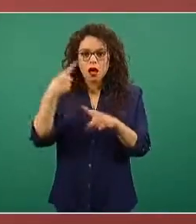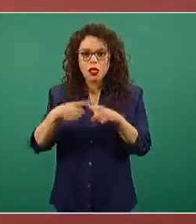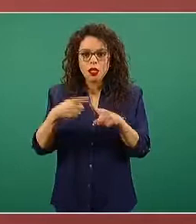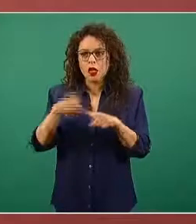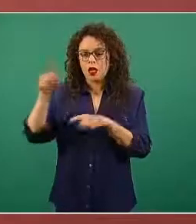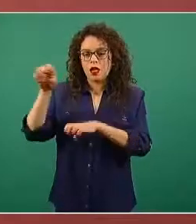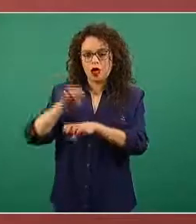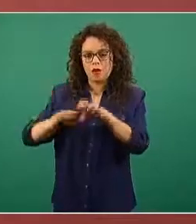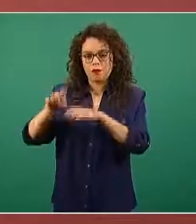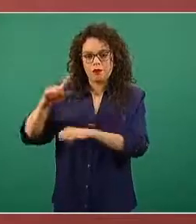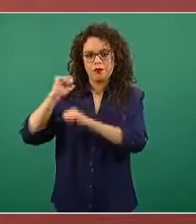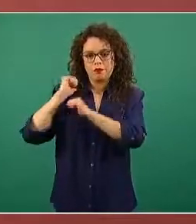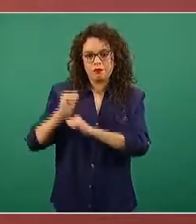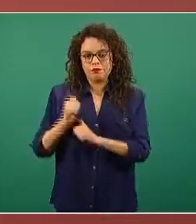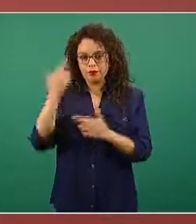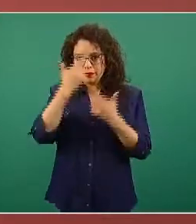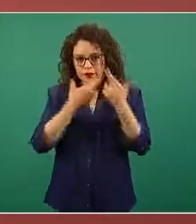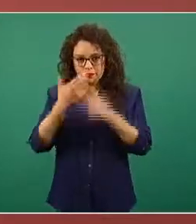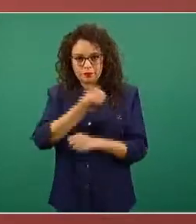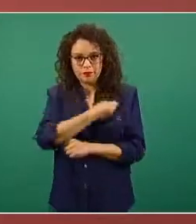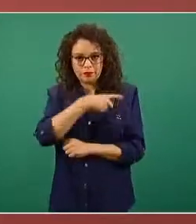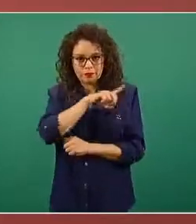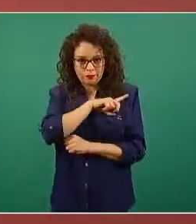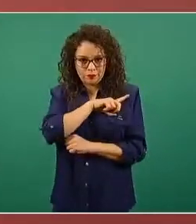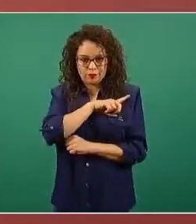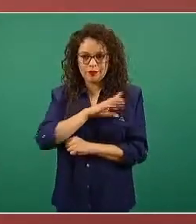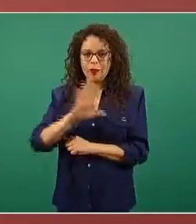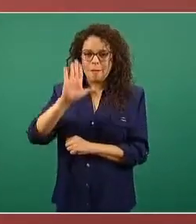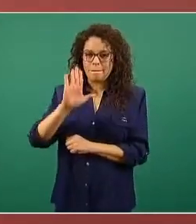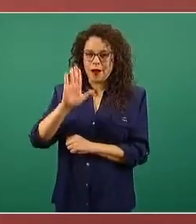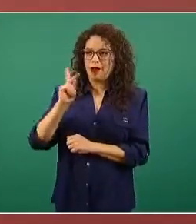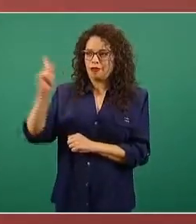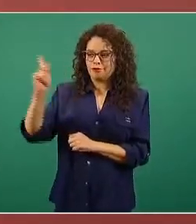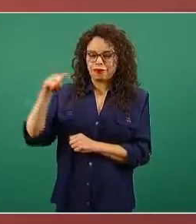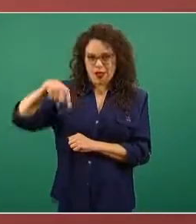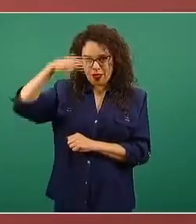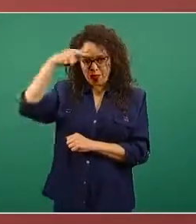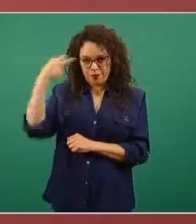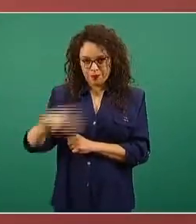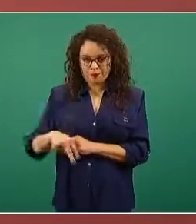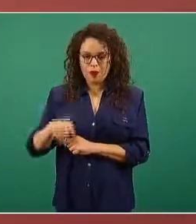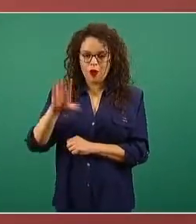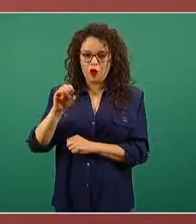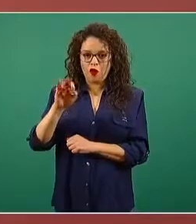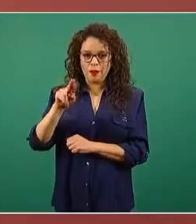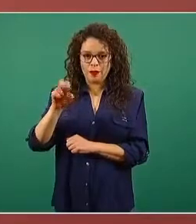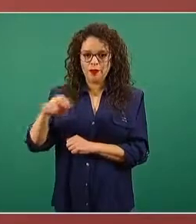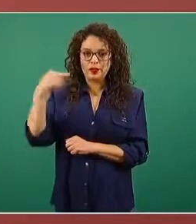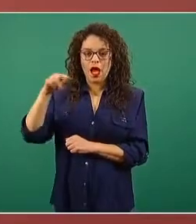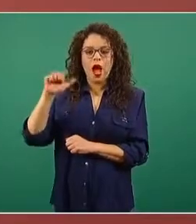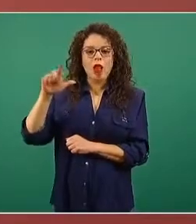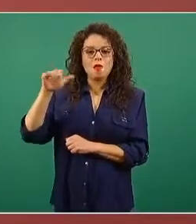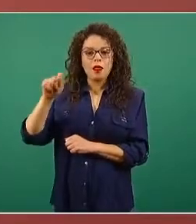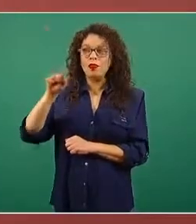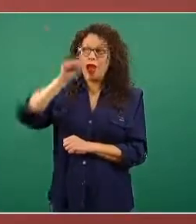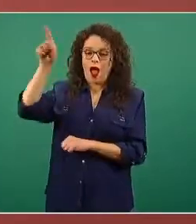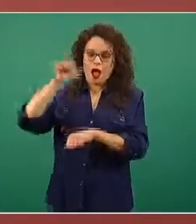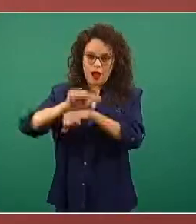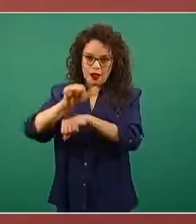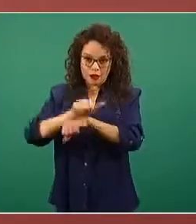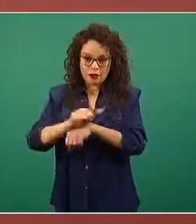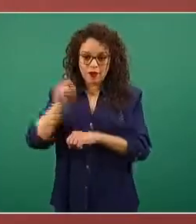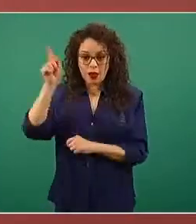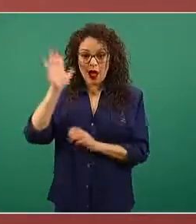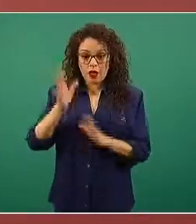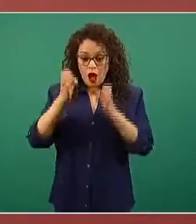de Regulación Sanitaria, el análogo de COFEPRIS, ANMAT se llama. Entonces, el gobierno argentino ya había tenido la experiencia de tener en su